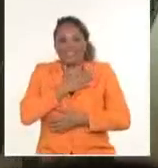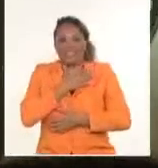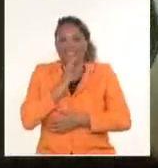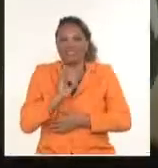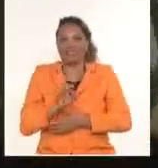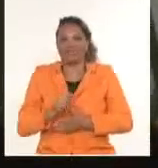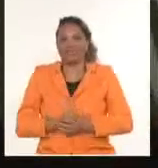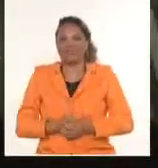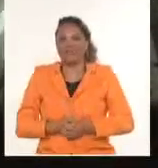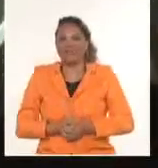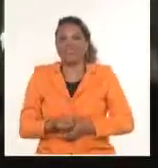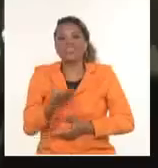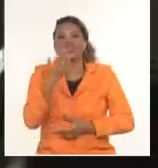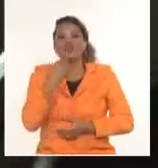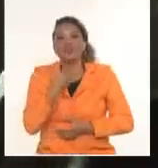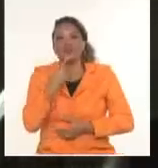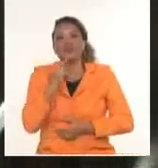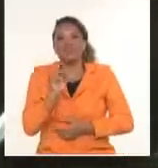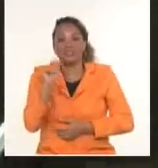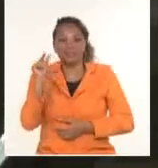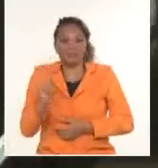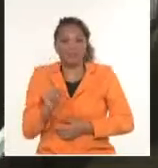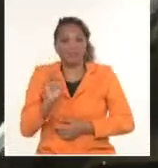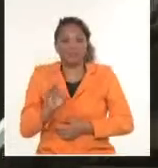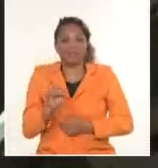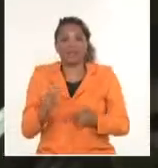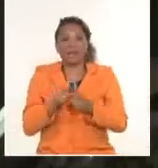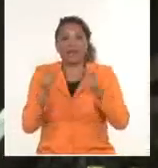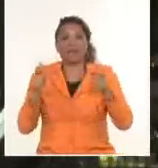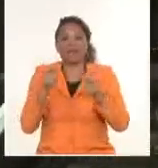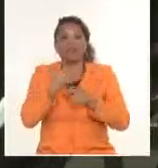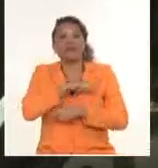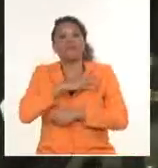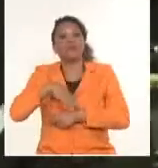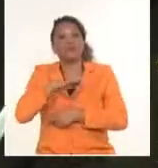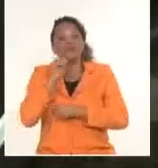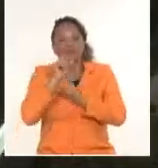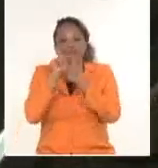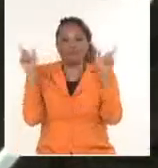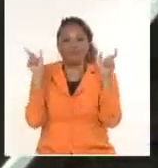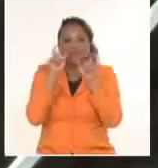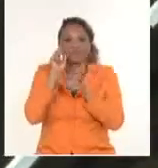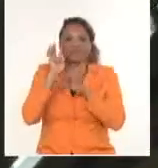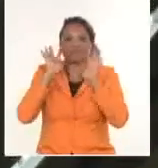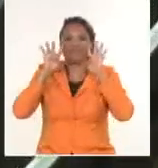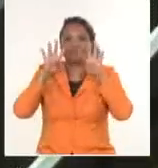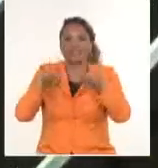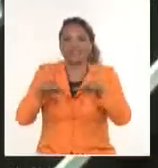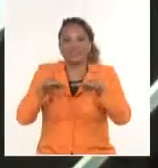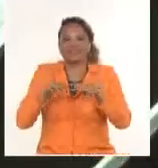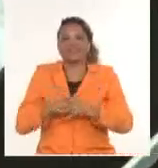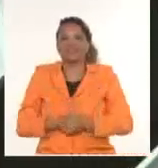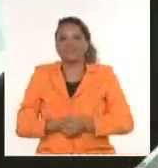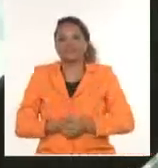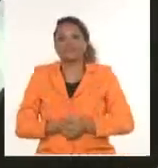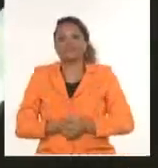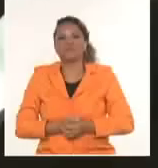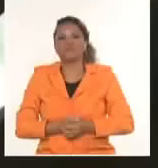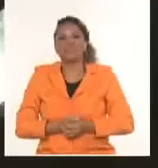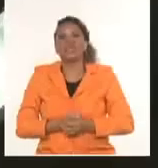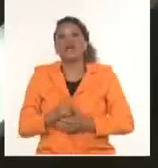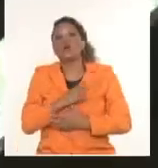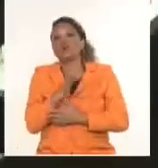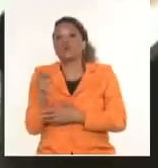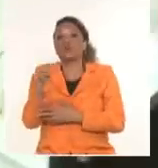Nos dice además Oswald Benítez que gran parte de la población está atenta a esta señal en vivo. Bueno, muchísimas gracias. Habrá un recorrido por